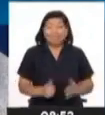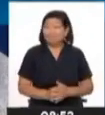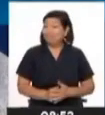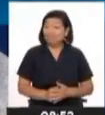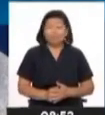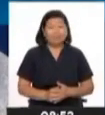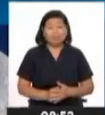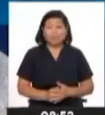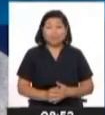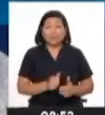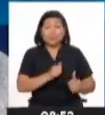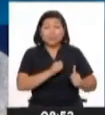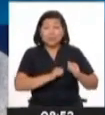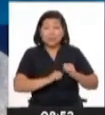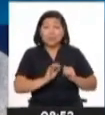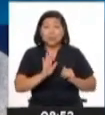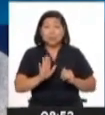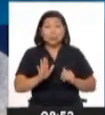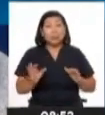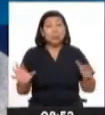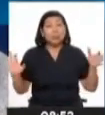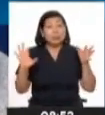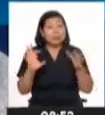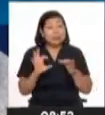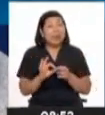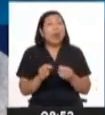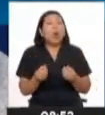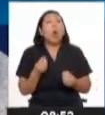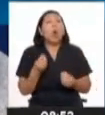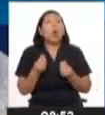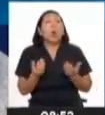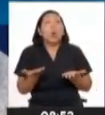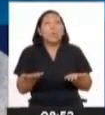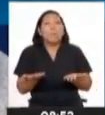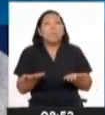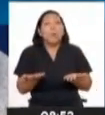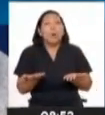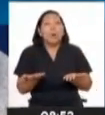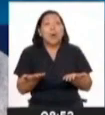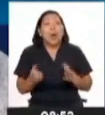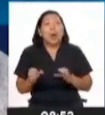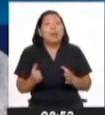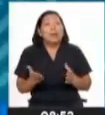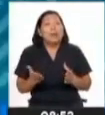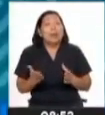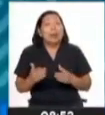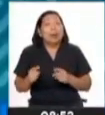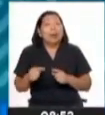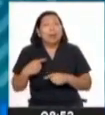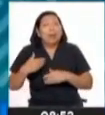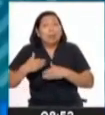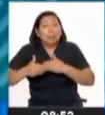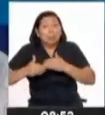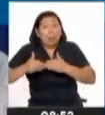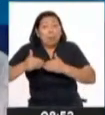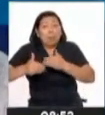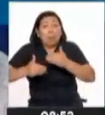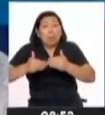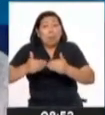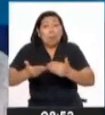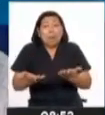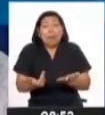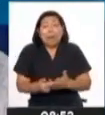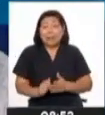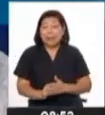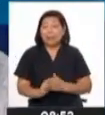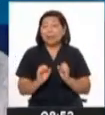a afectarse en sus vínculos, sino también a que esto se convierta en una cadena, ¿no? Y